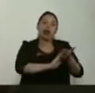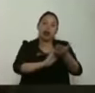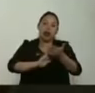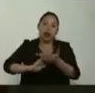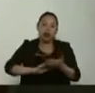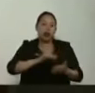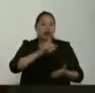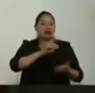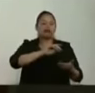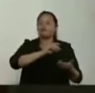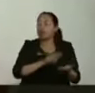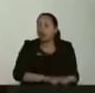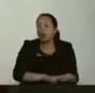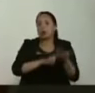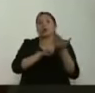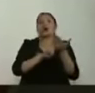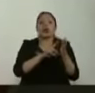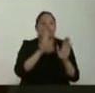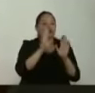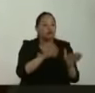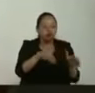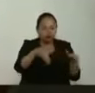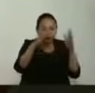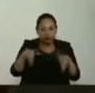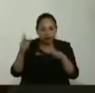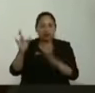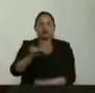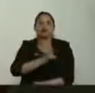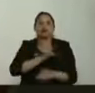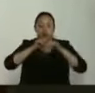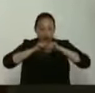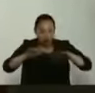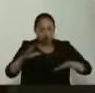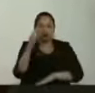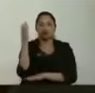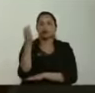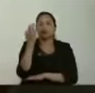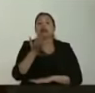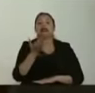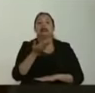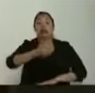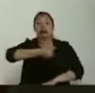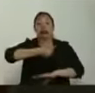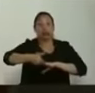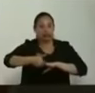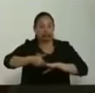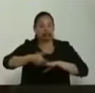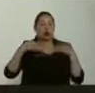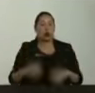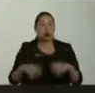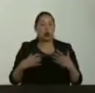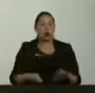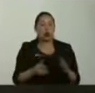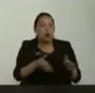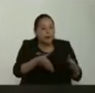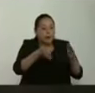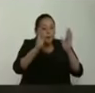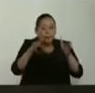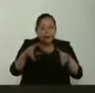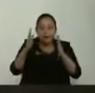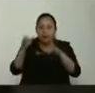de las universidades públicas colombianas, que exigen una gran dotación en todo lo que es